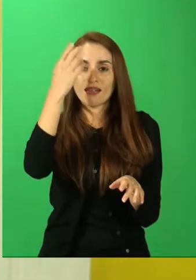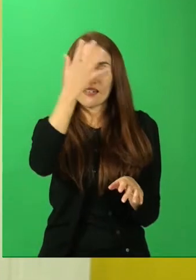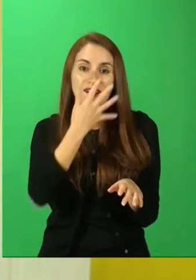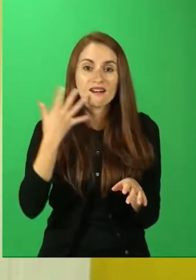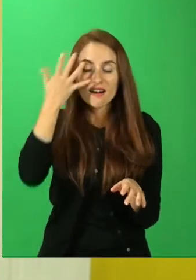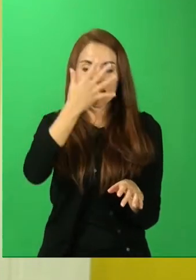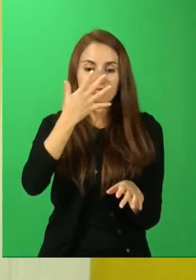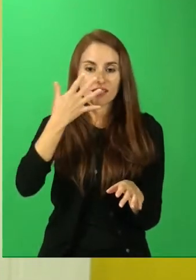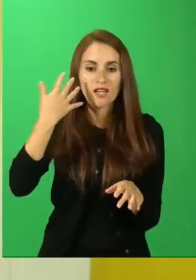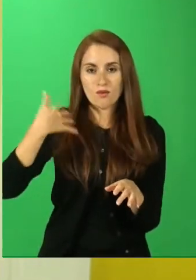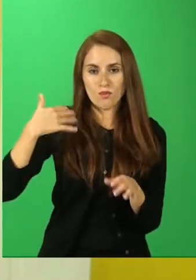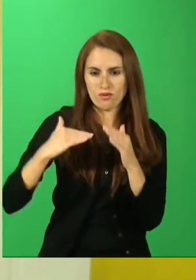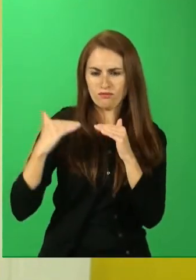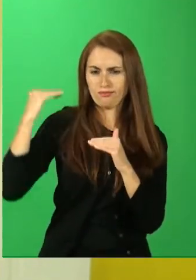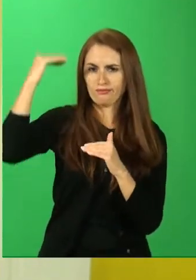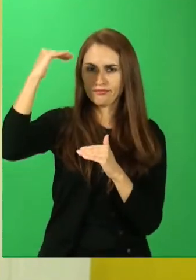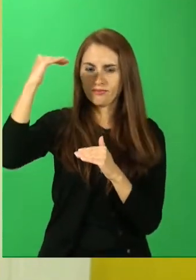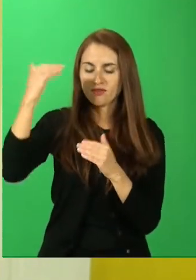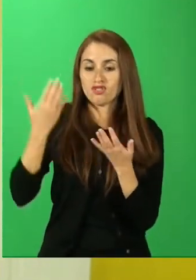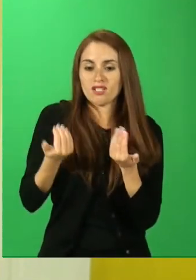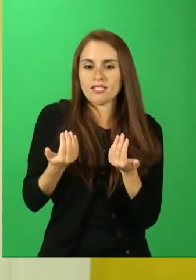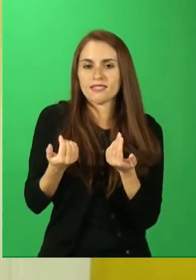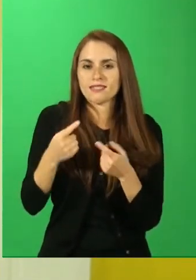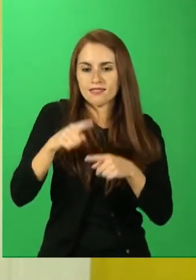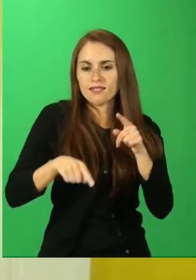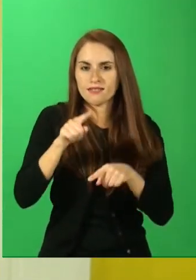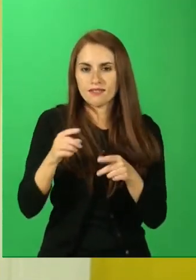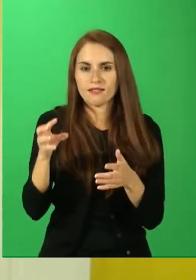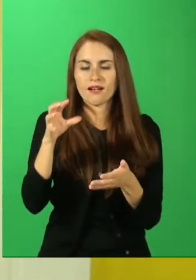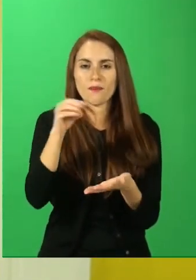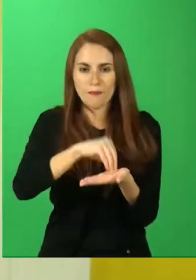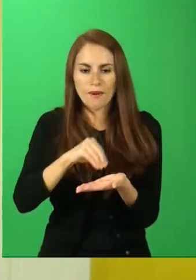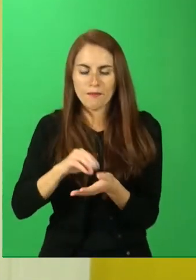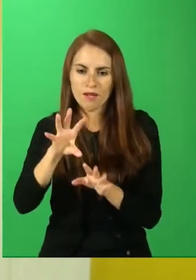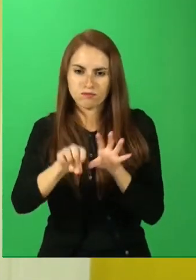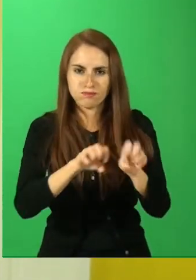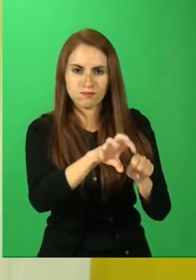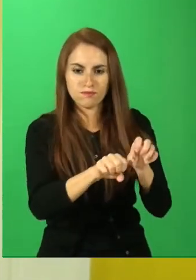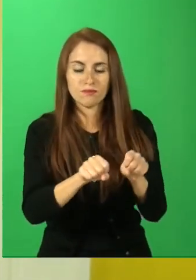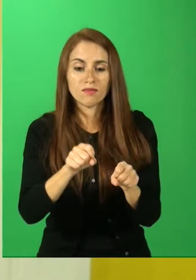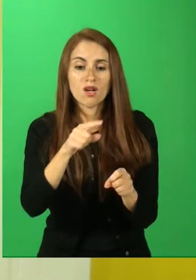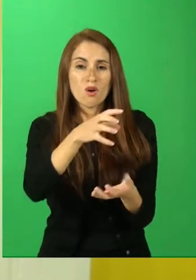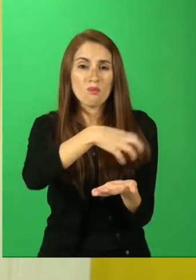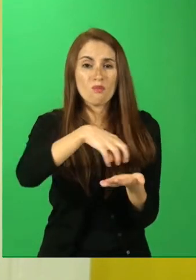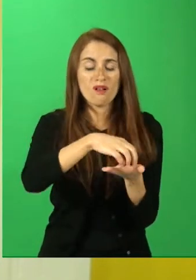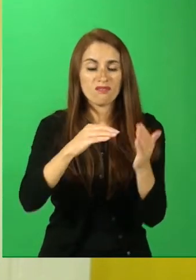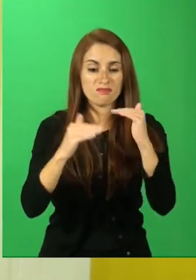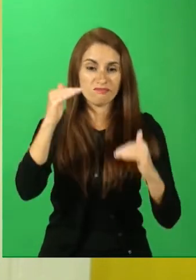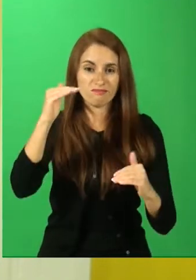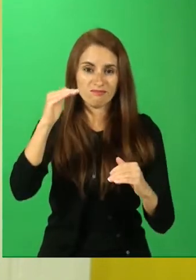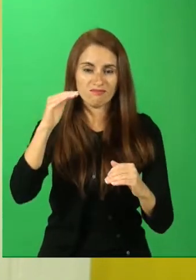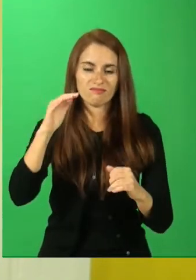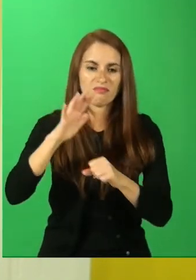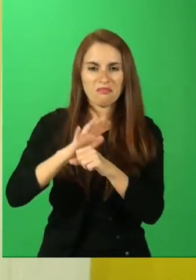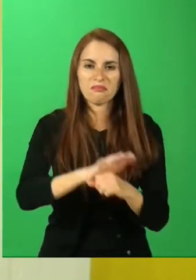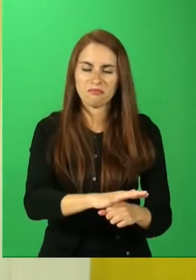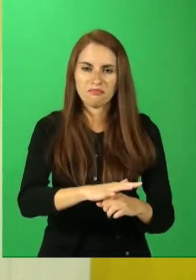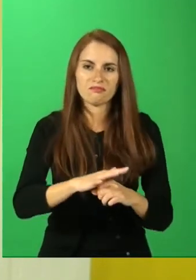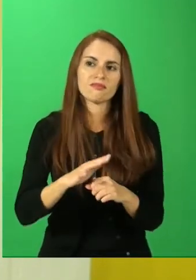más tierras y para ello tienen que pasar a llevar a otros pueblos que consideran inferiores.